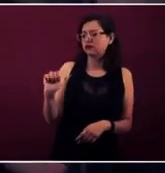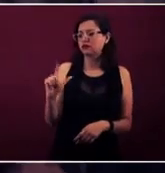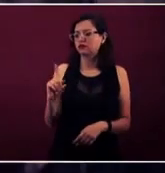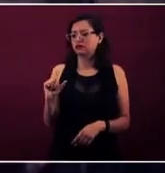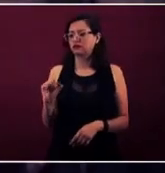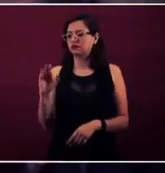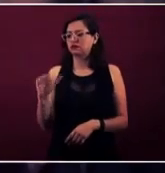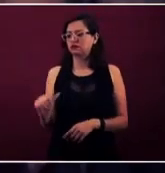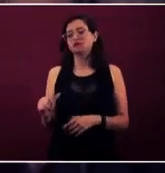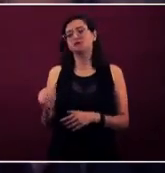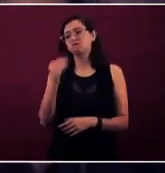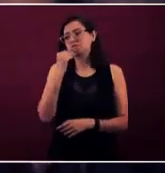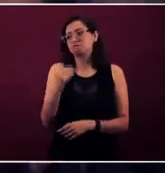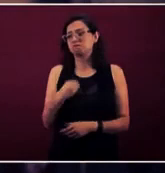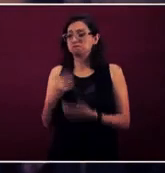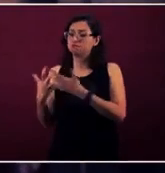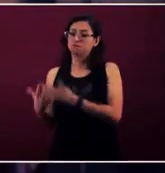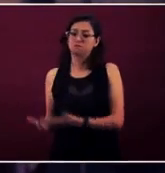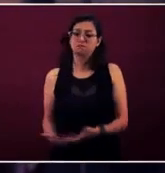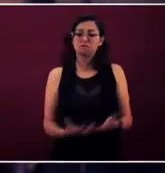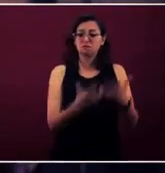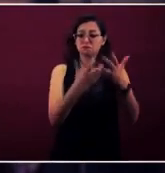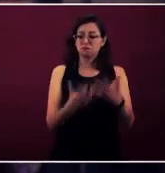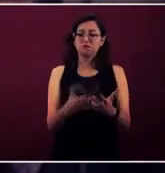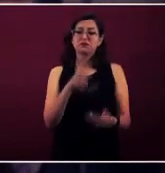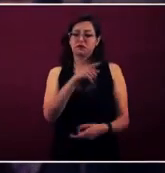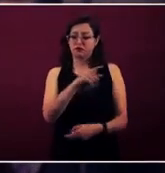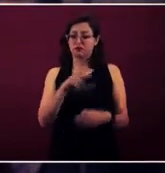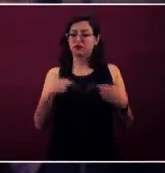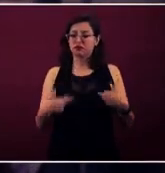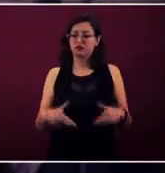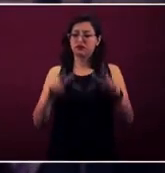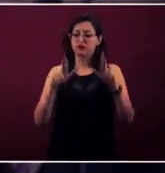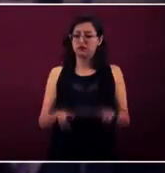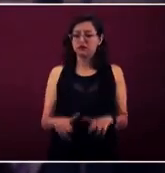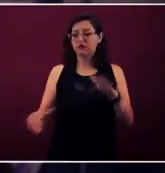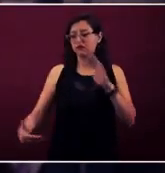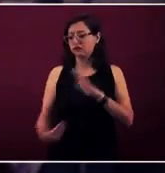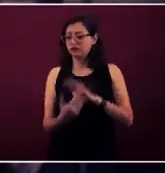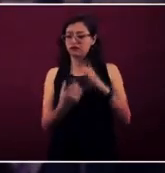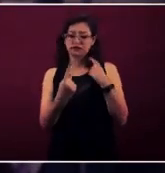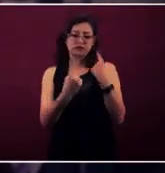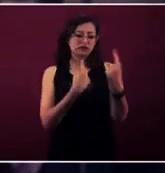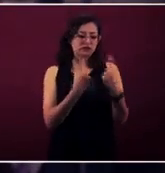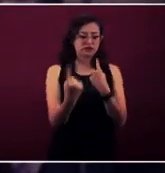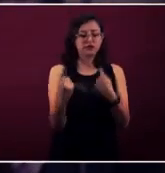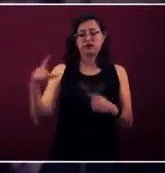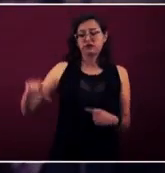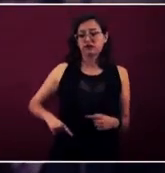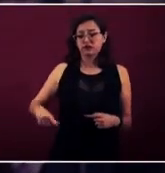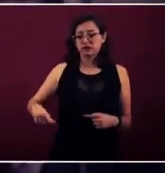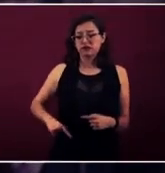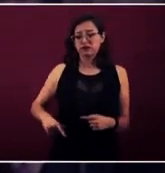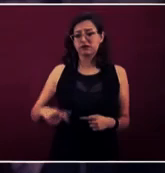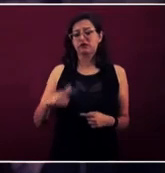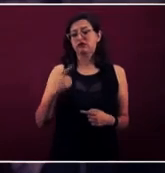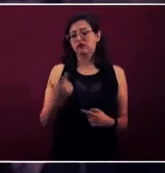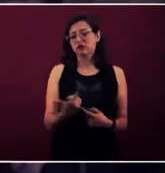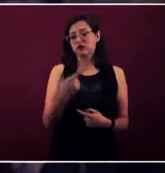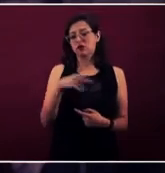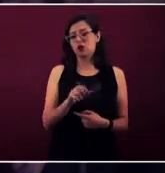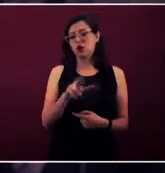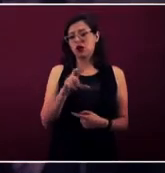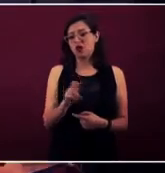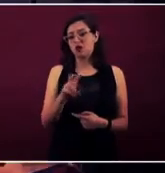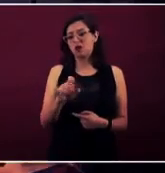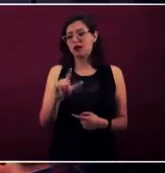Todas las mesas de diálogo que hubo, de negociación, primero con el gobierno de El Güero Velasco,